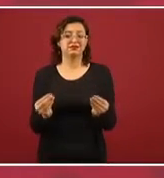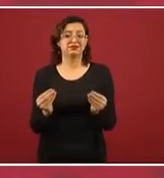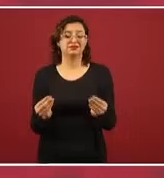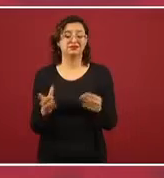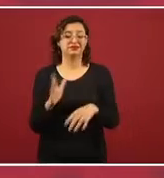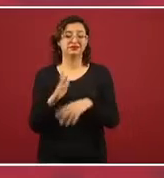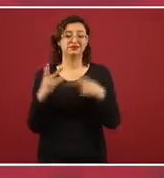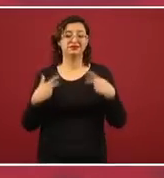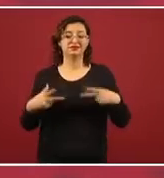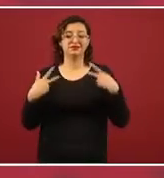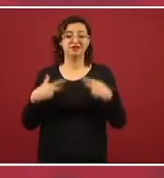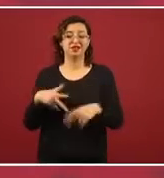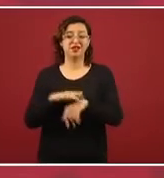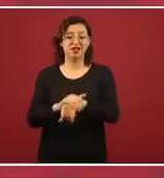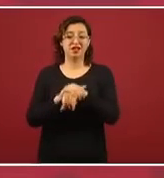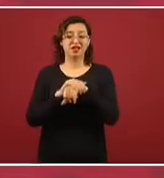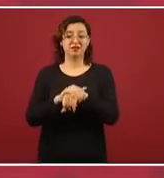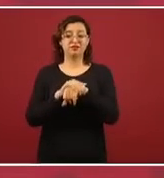amigos,